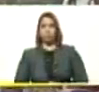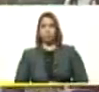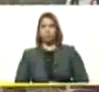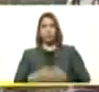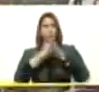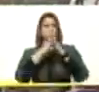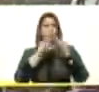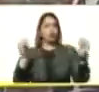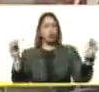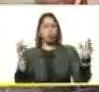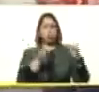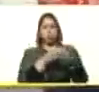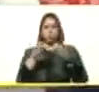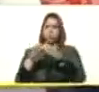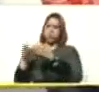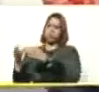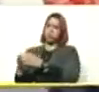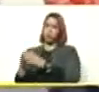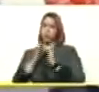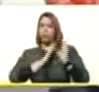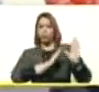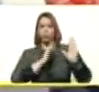todos los sectores organizados,